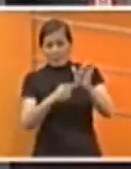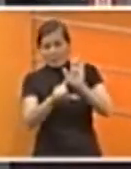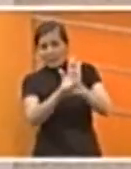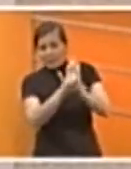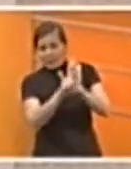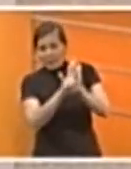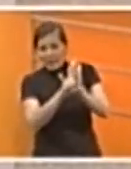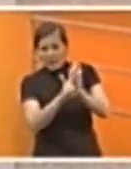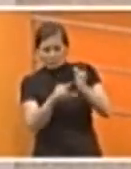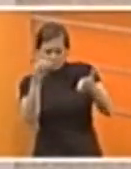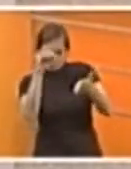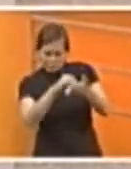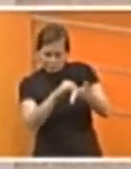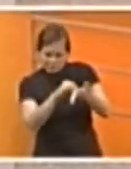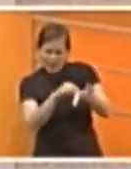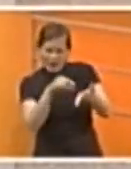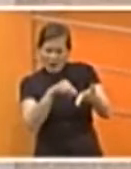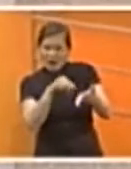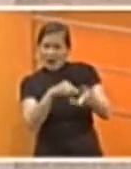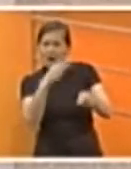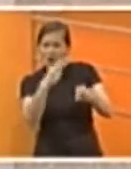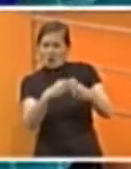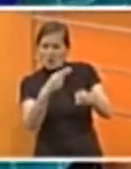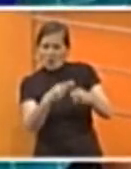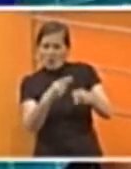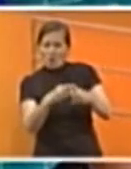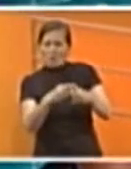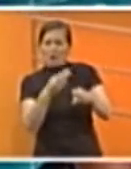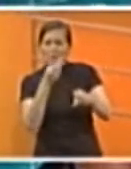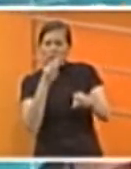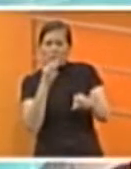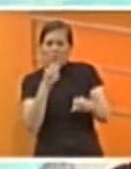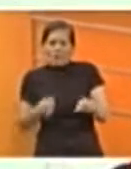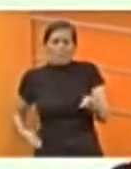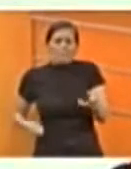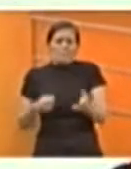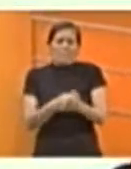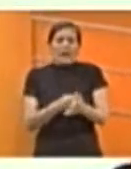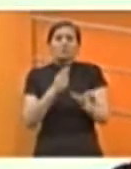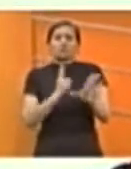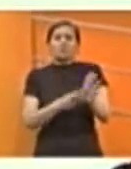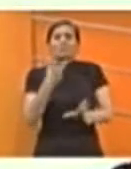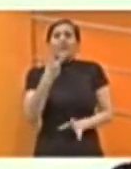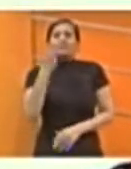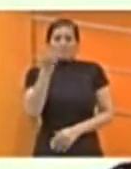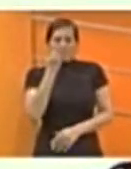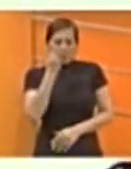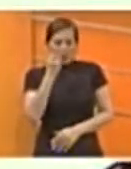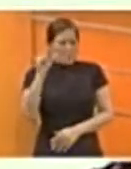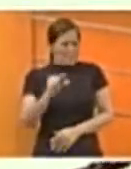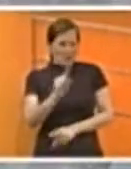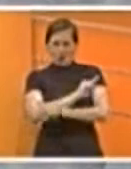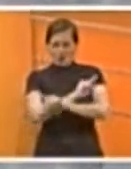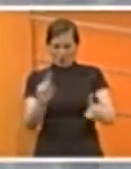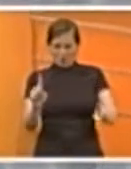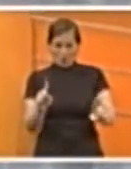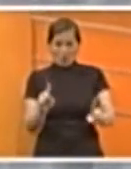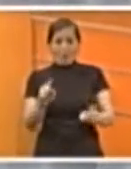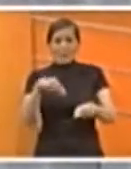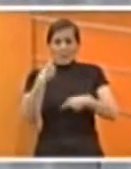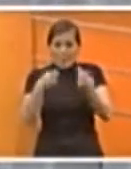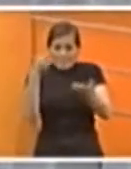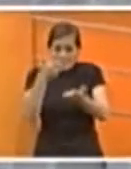el ingreso al registro de morosos de Inforconf será a partir de una deuda impaga de 3 millones de guaraníes y la exclusión